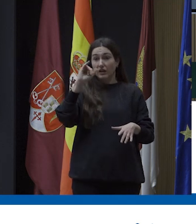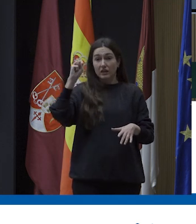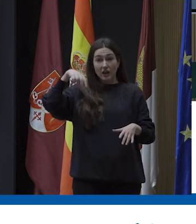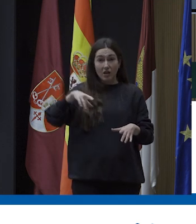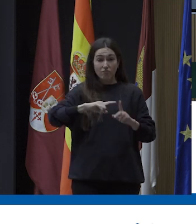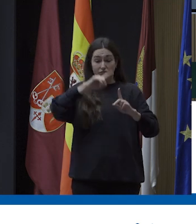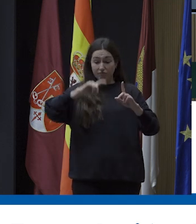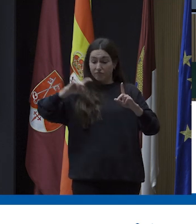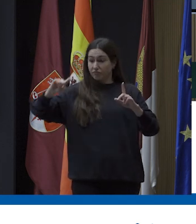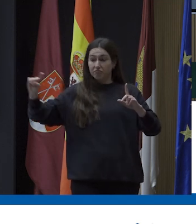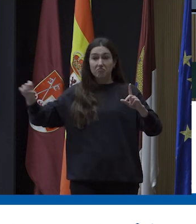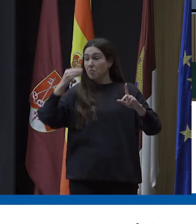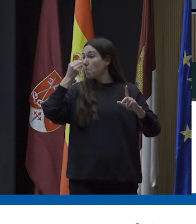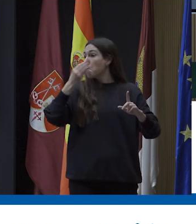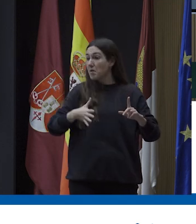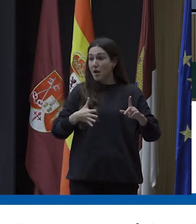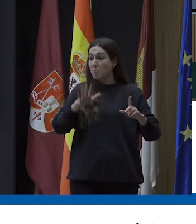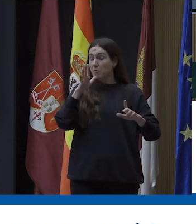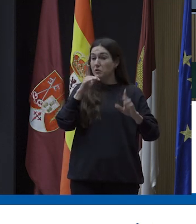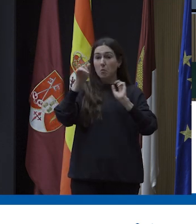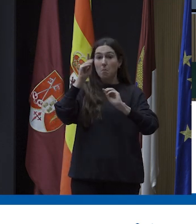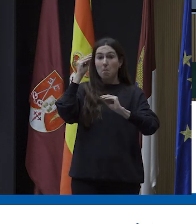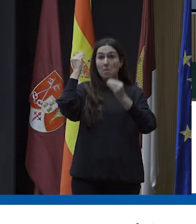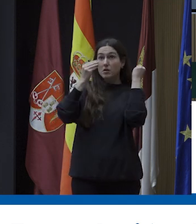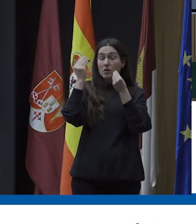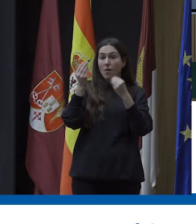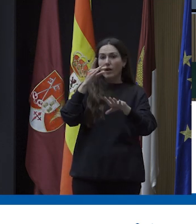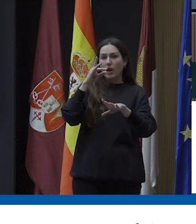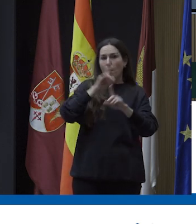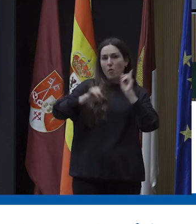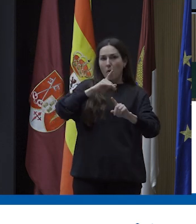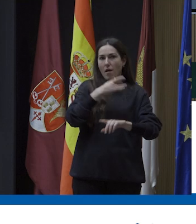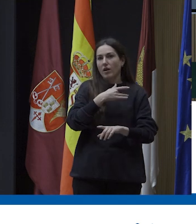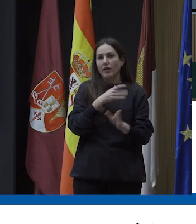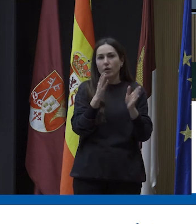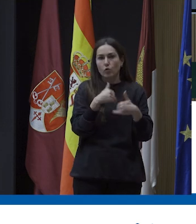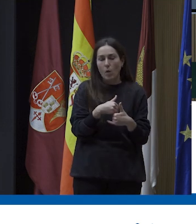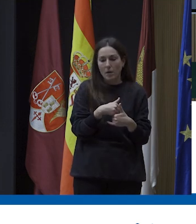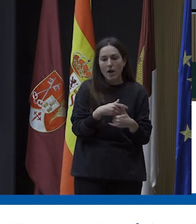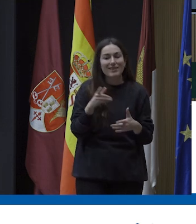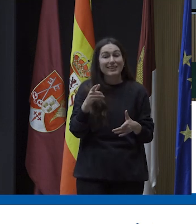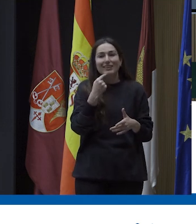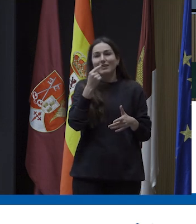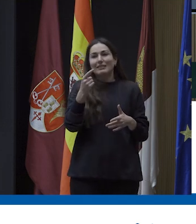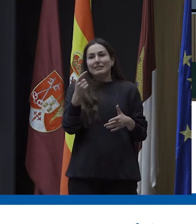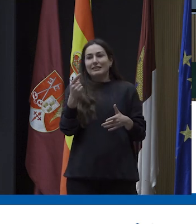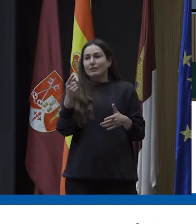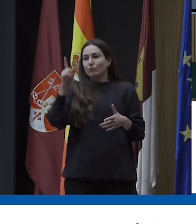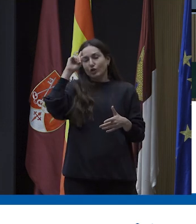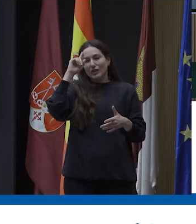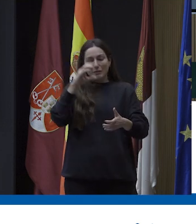que incluso, por lo que nos cuentan también los textos, no está muy claro si llegaron a examinar las arterias coronarias.